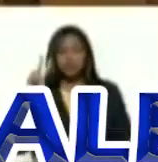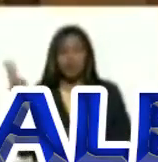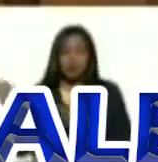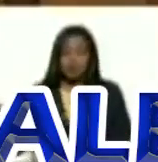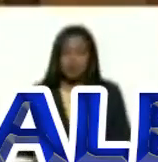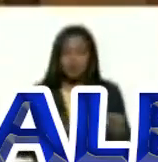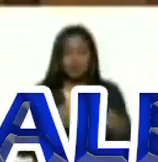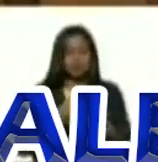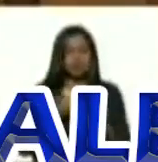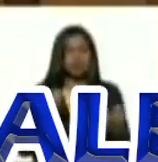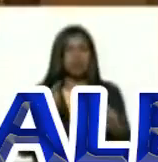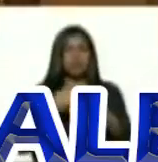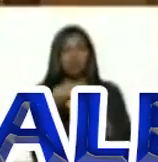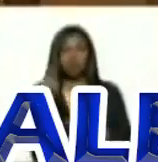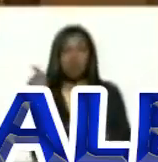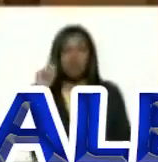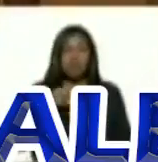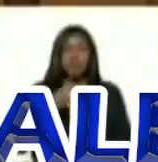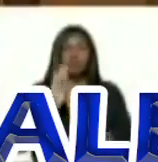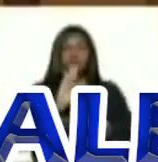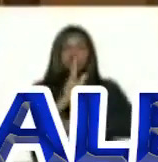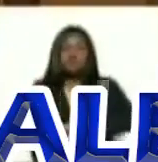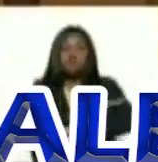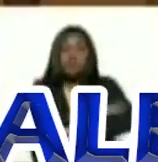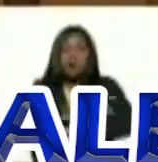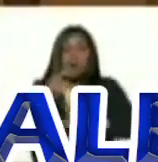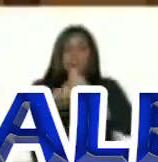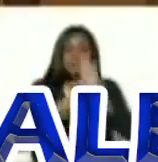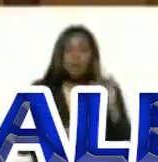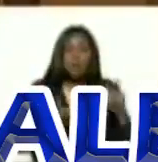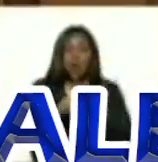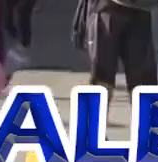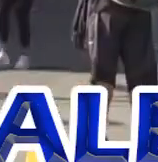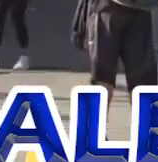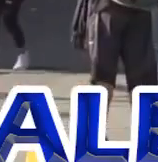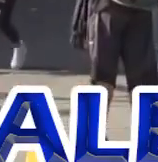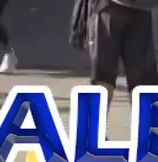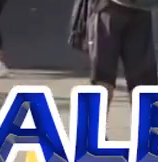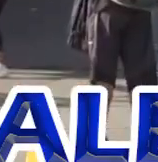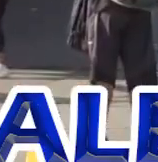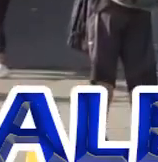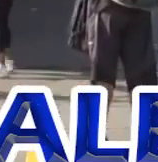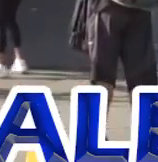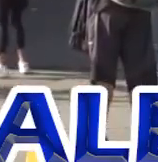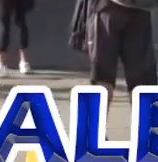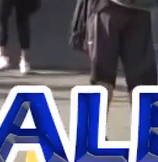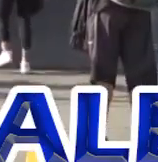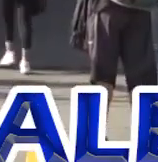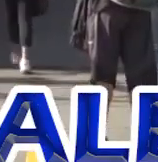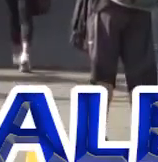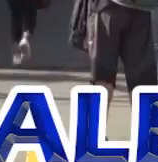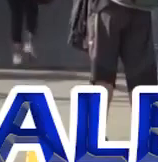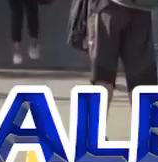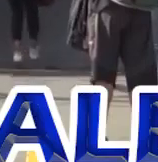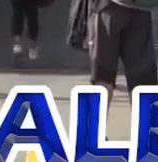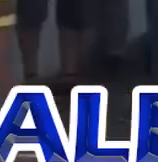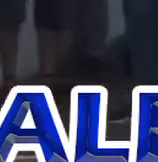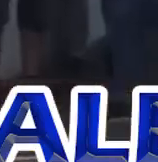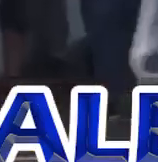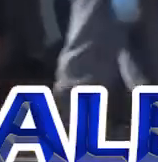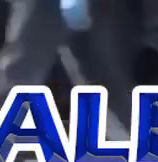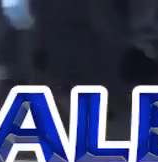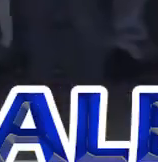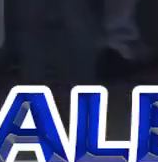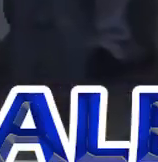por la frontera a cumplir con todas las medidas sanitarias para evitar propagación de coronavirus hasta el momento venezuela suma